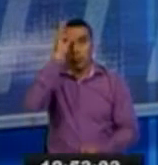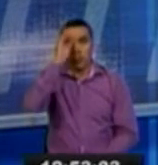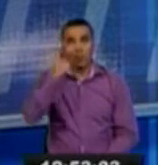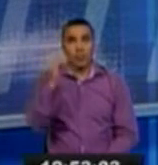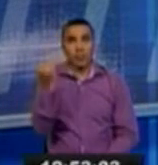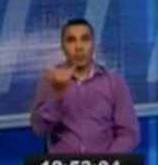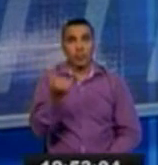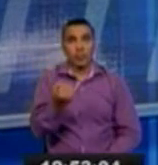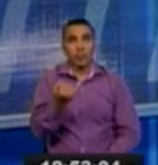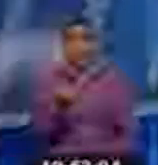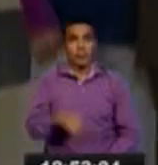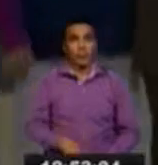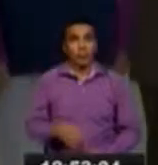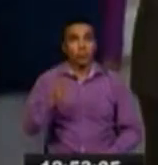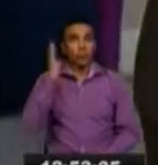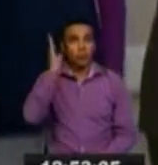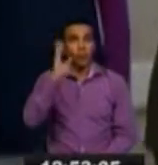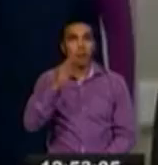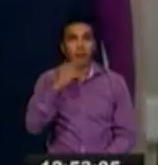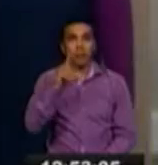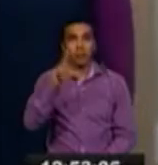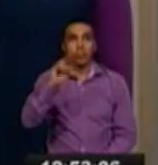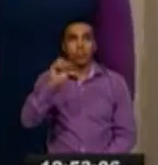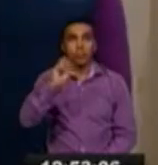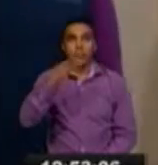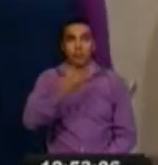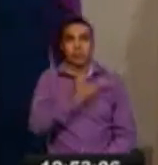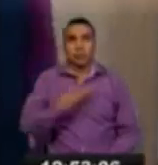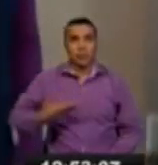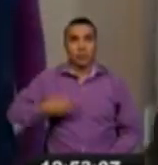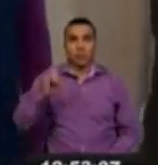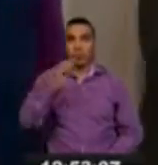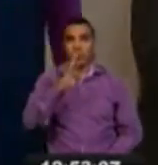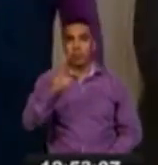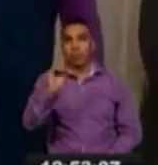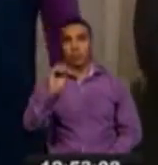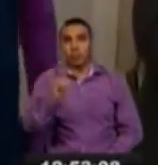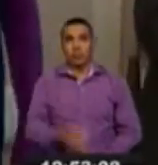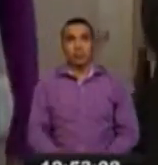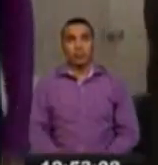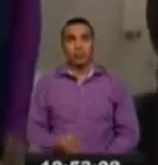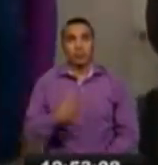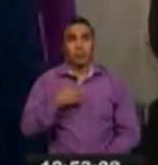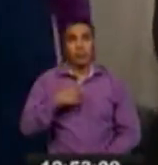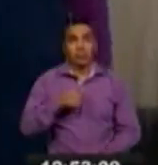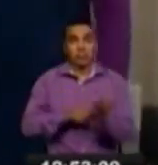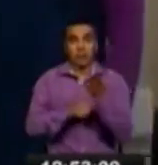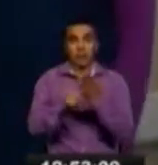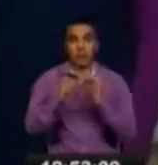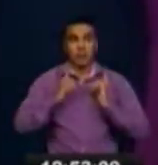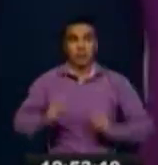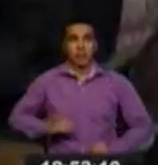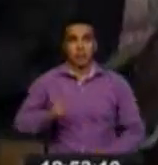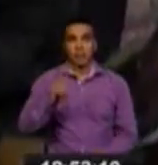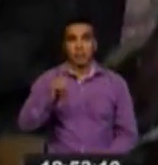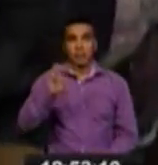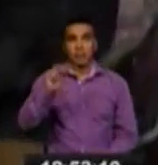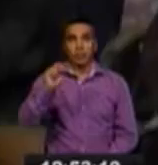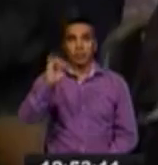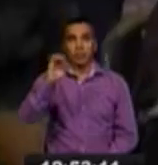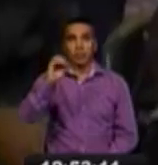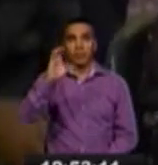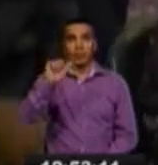Luis Gabriel Dávila en Tulcán, el vicepresidente de la República, Otto Sonnenholzner, y la ministra de Salud, Verónica